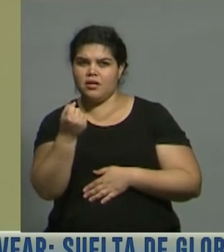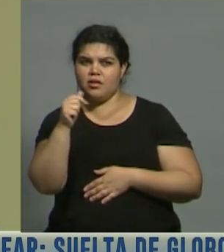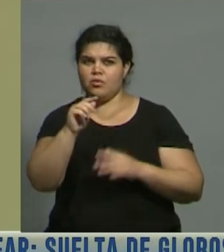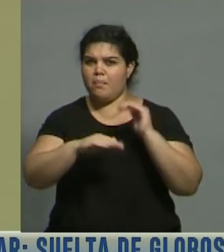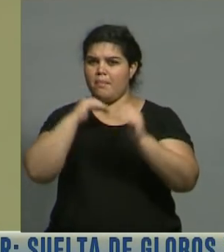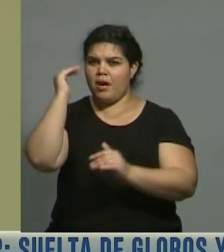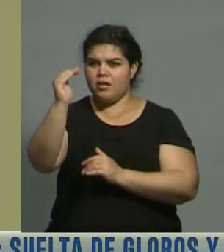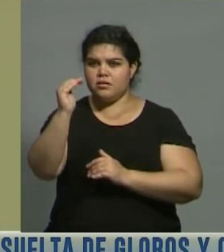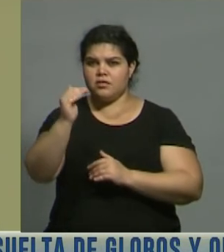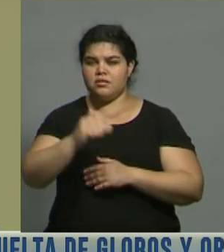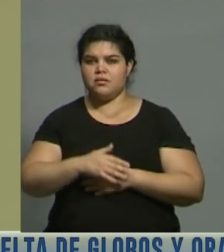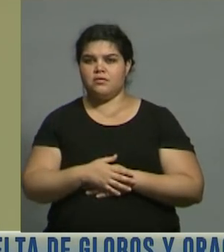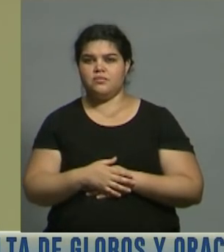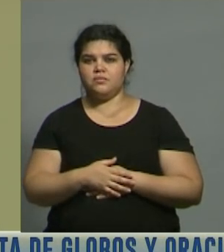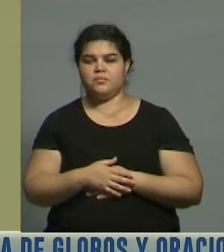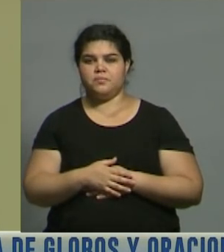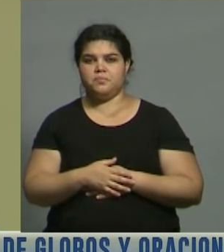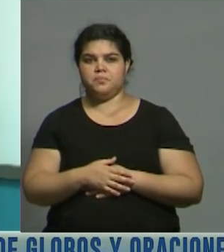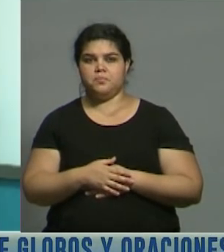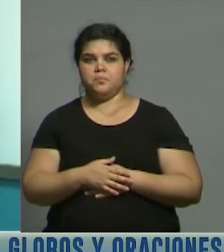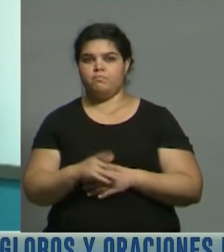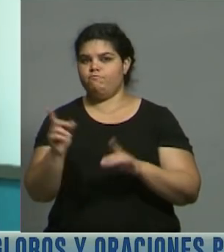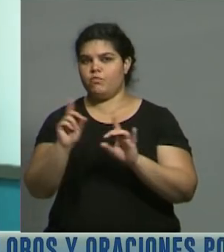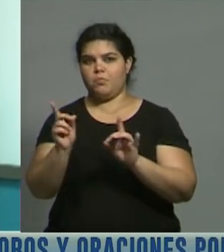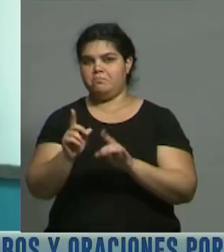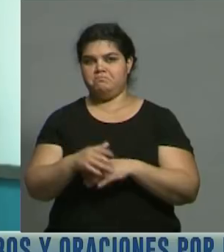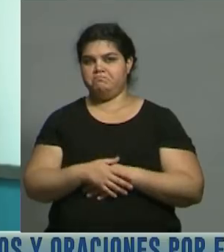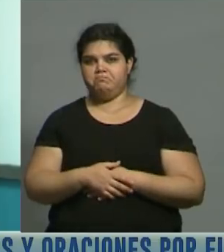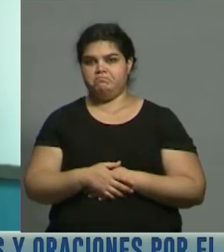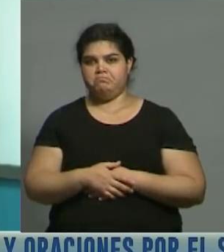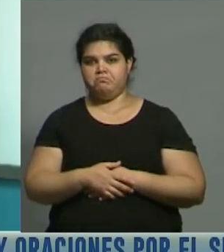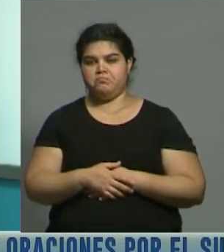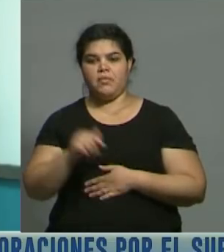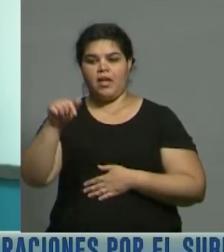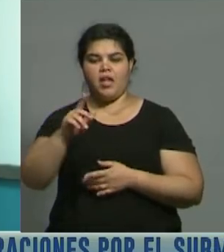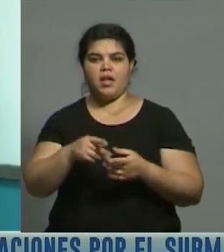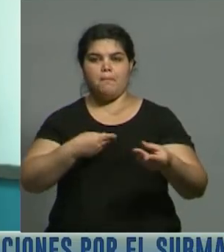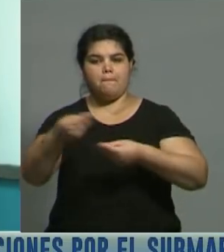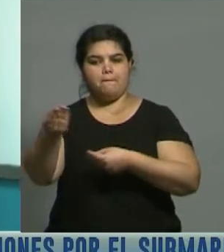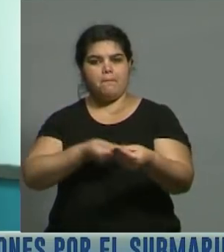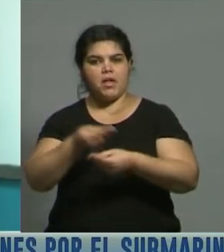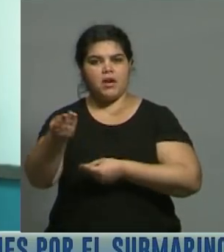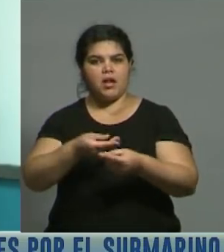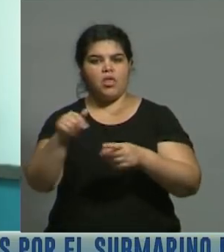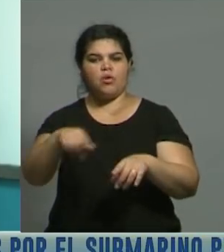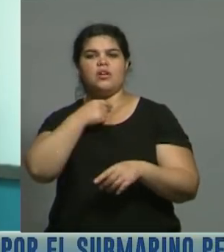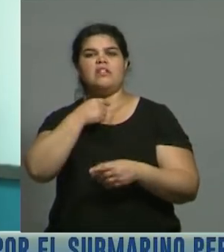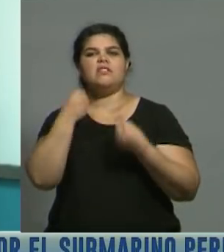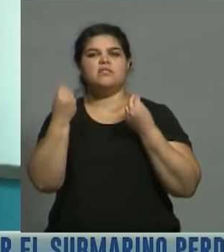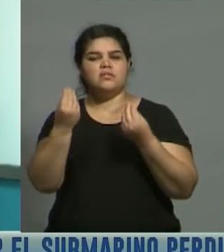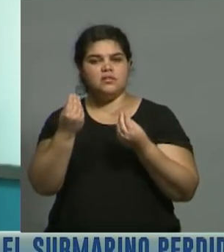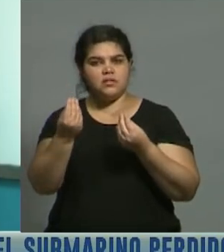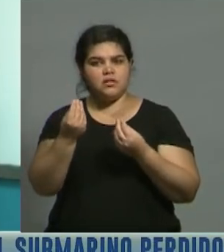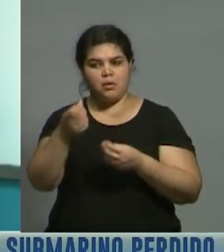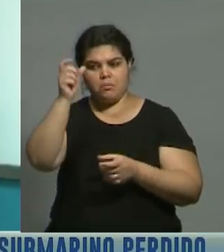prioriza fundamentalmente, ¿o no? No necesariamente. El mercado lo que busca son profesionales que